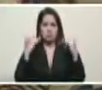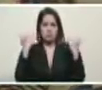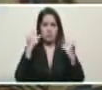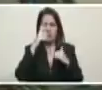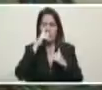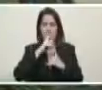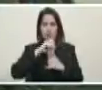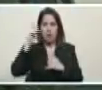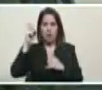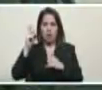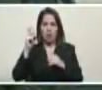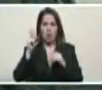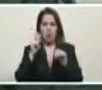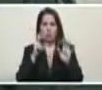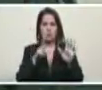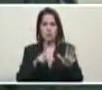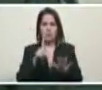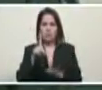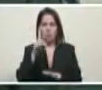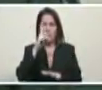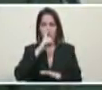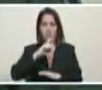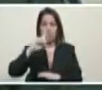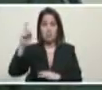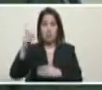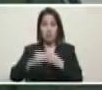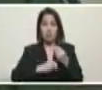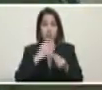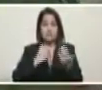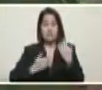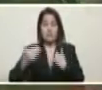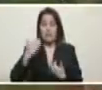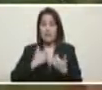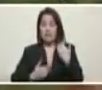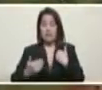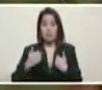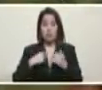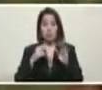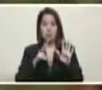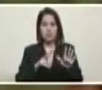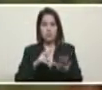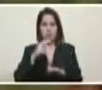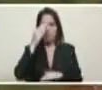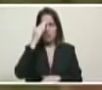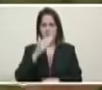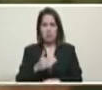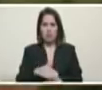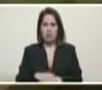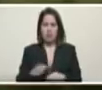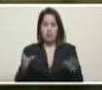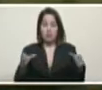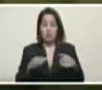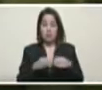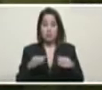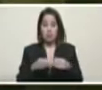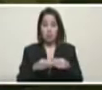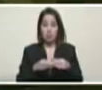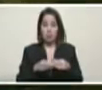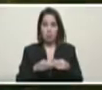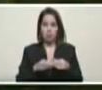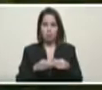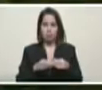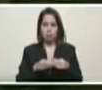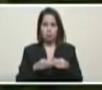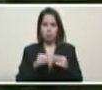aniversario de la Guardia Nacional Bolivariana y donde resultaron heridos estos 7 militares de este componente de la Fuerza